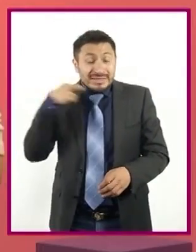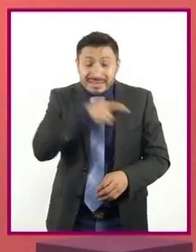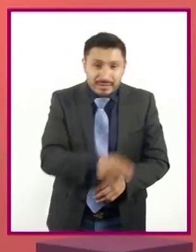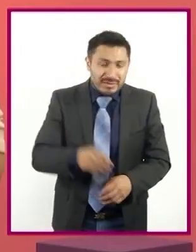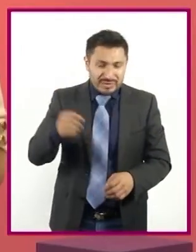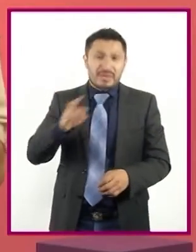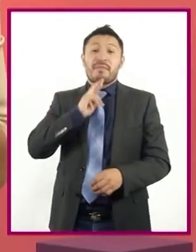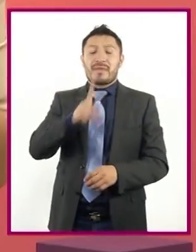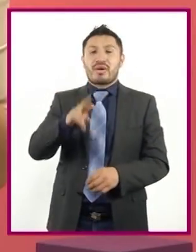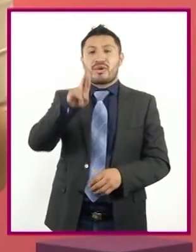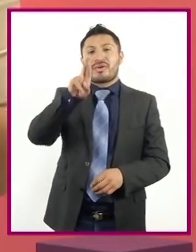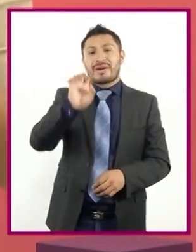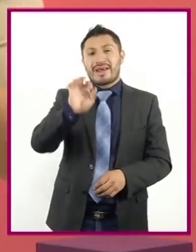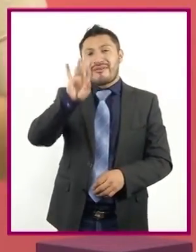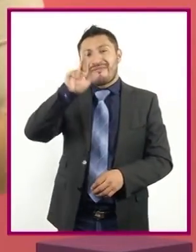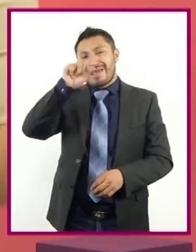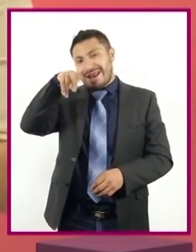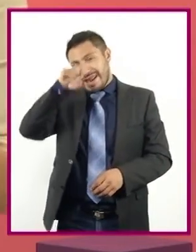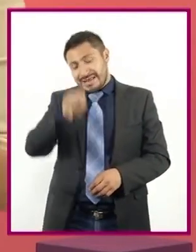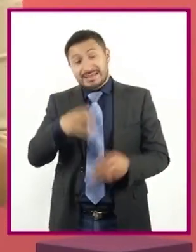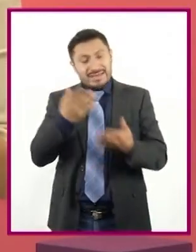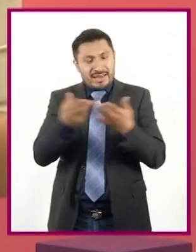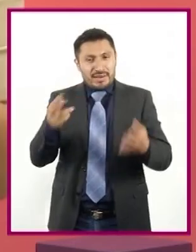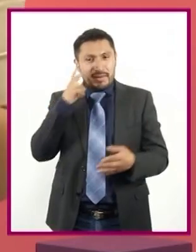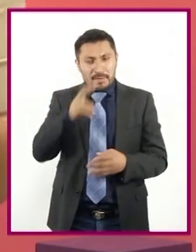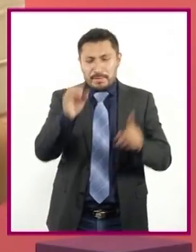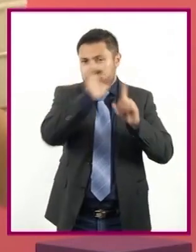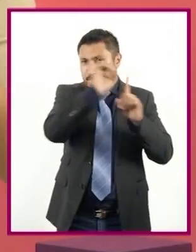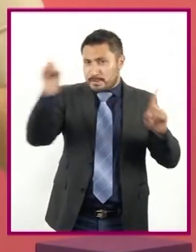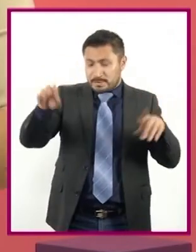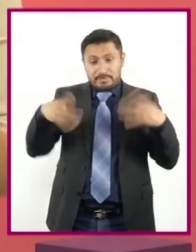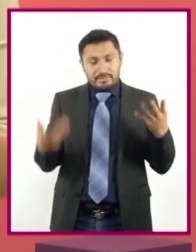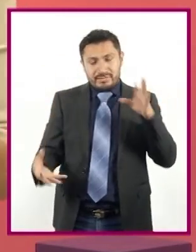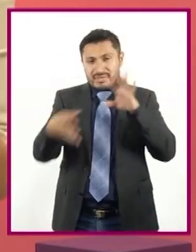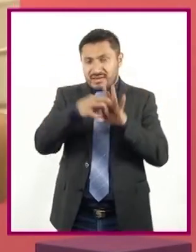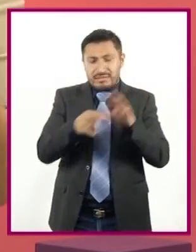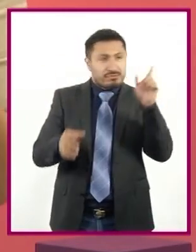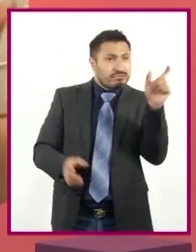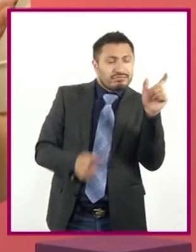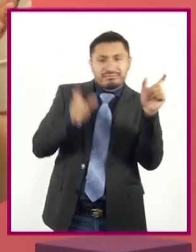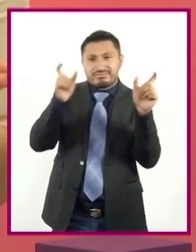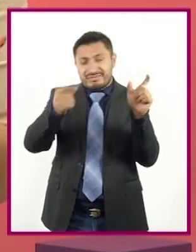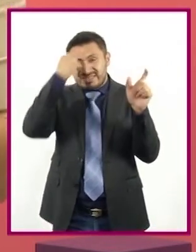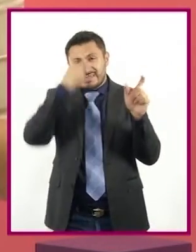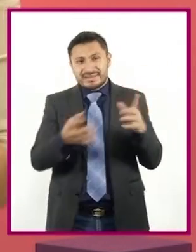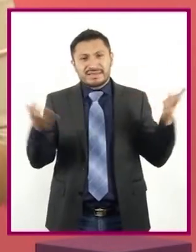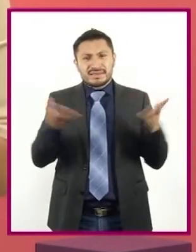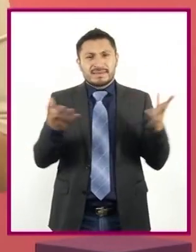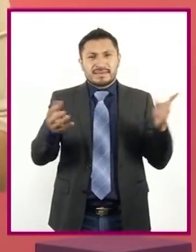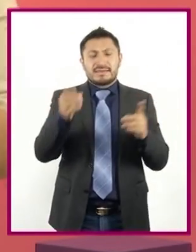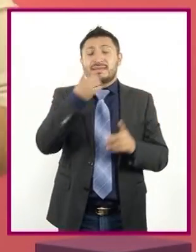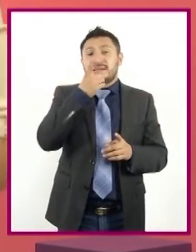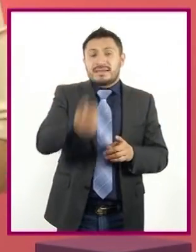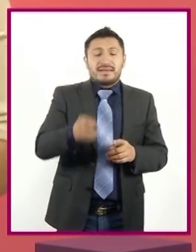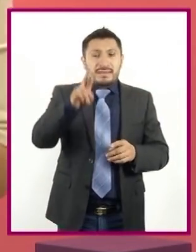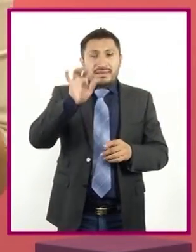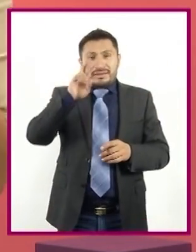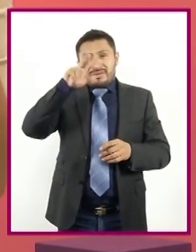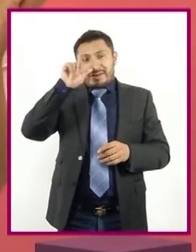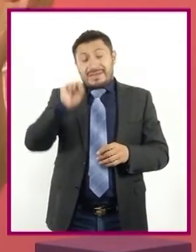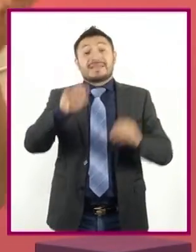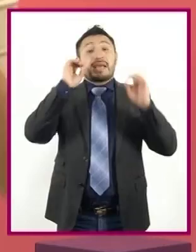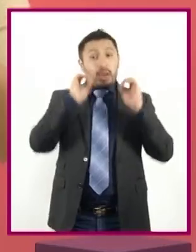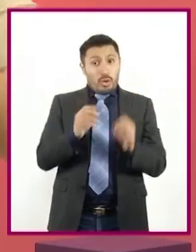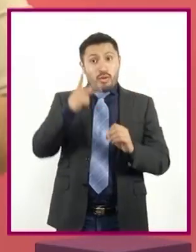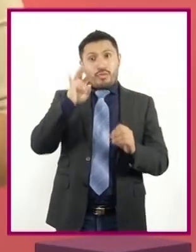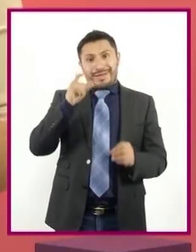refranes. Ahora, observen las siguientes oraciones y relacionen ambas columnas para formar dichos refranes o pregones.